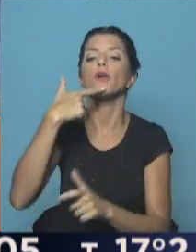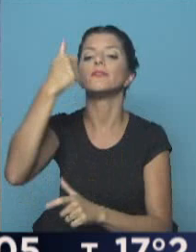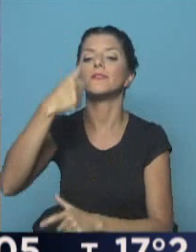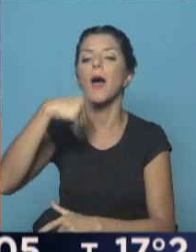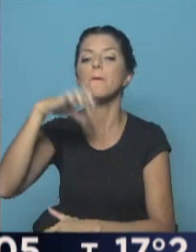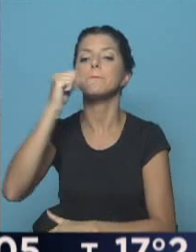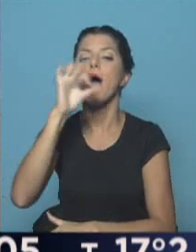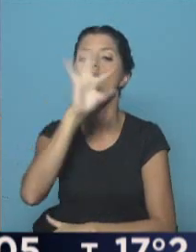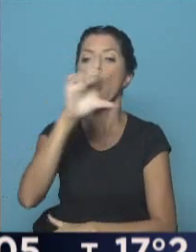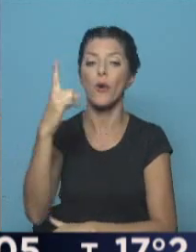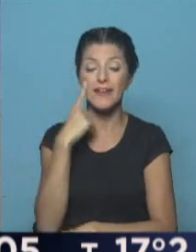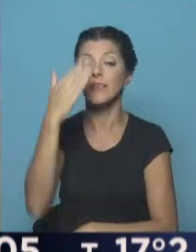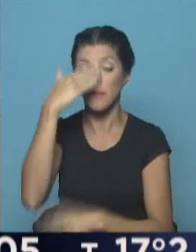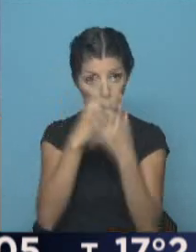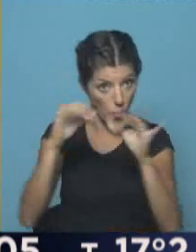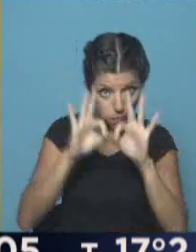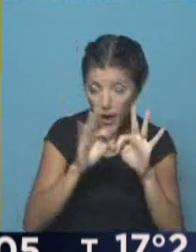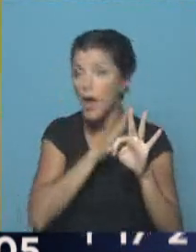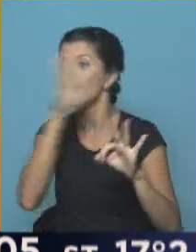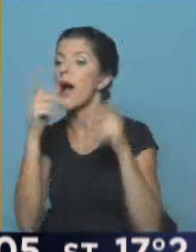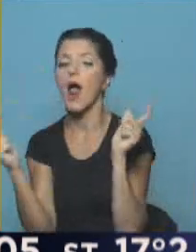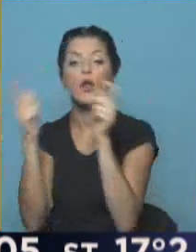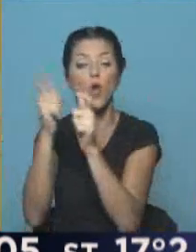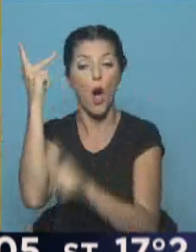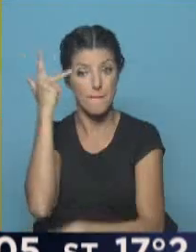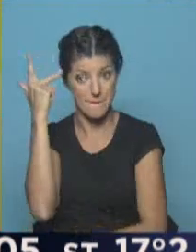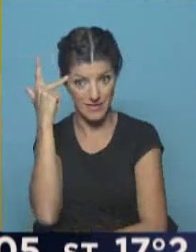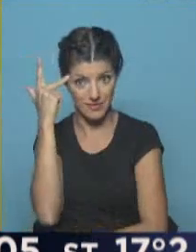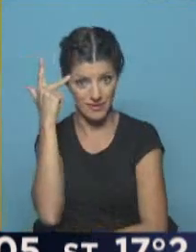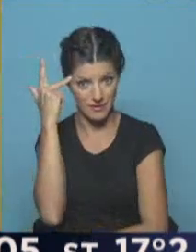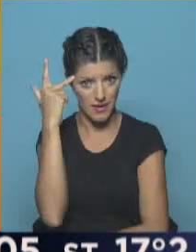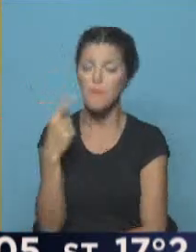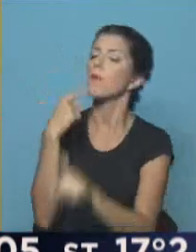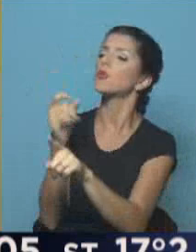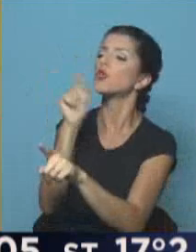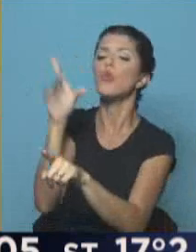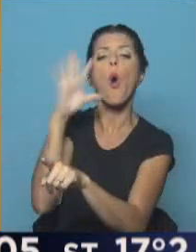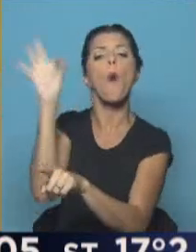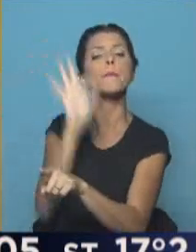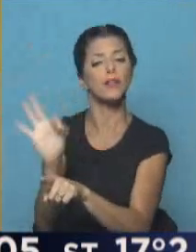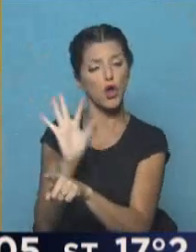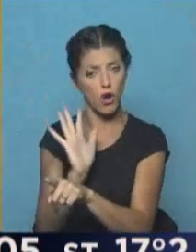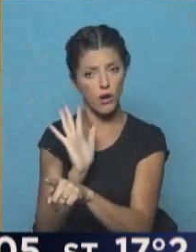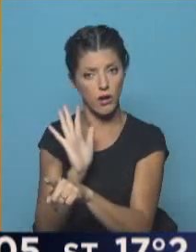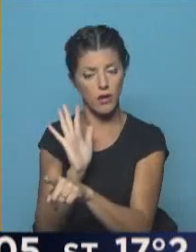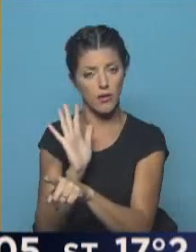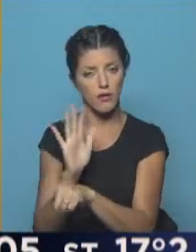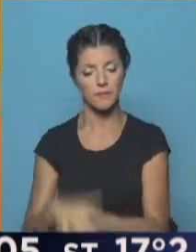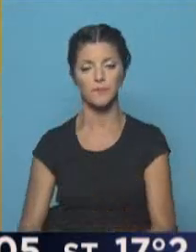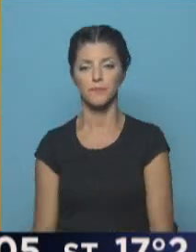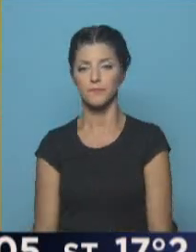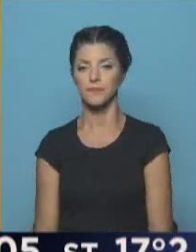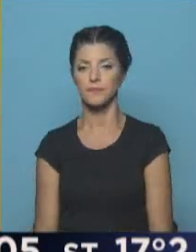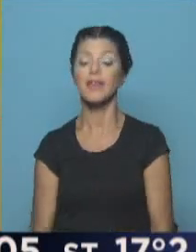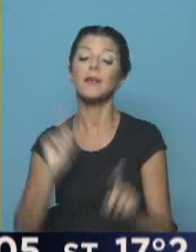verlo a Lionel Messi para tener una opinión del mejor jugador del planeta y para, de alguna manera,